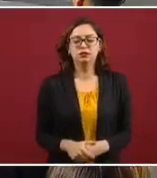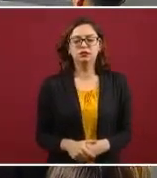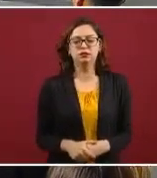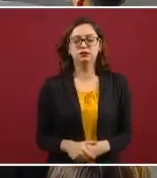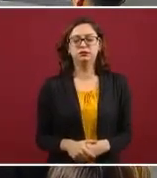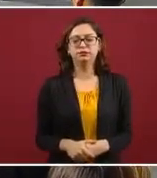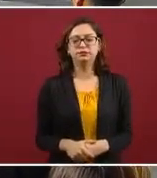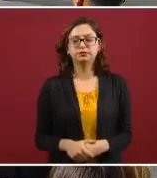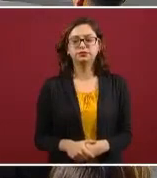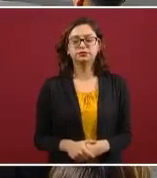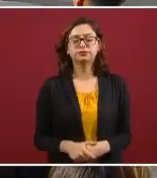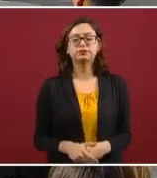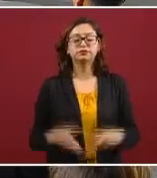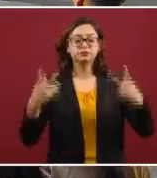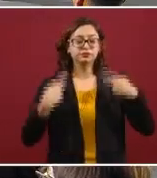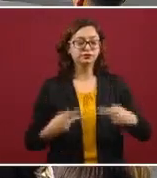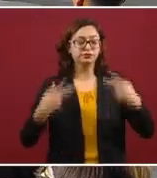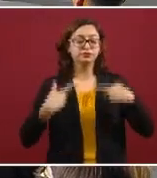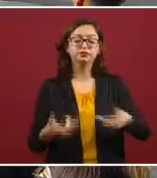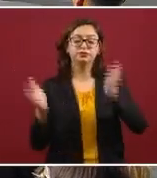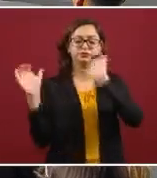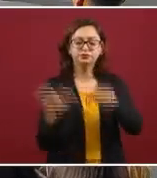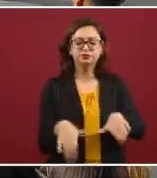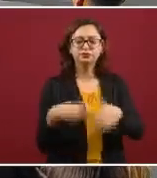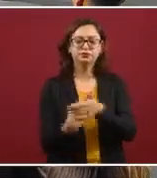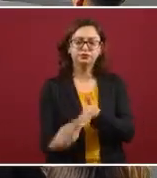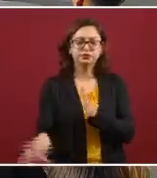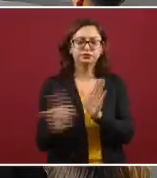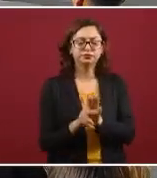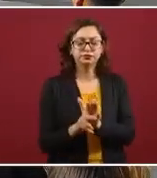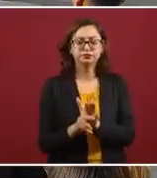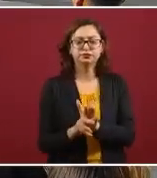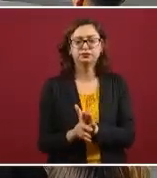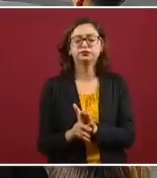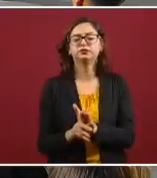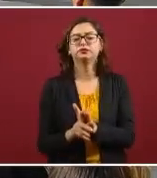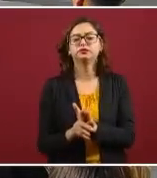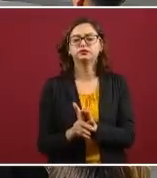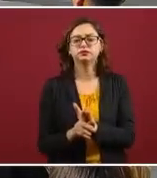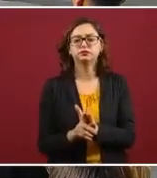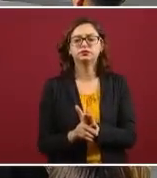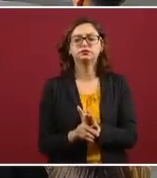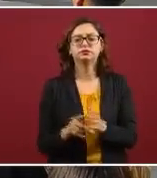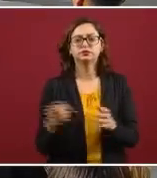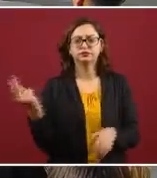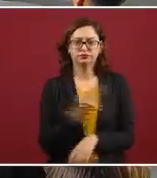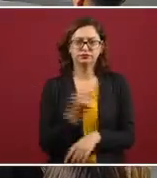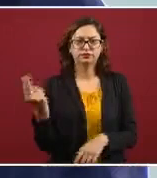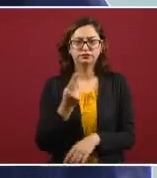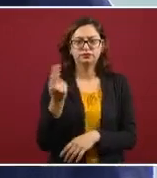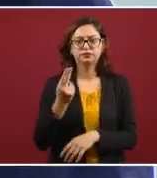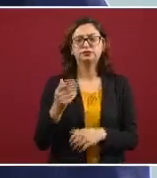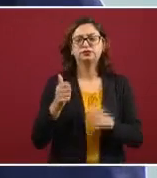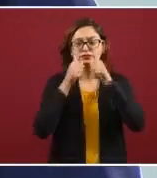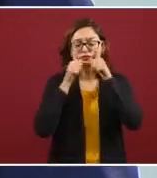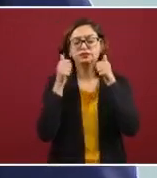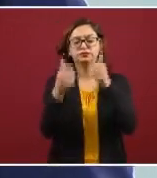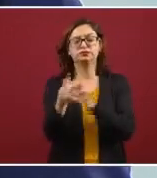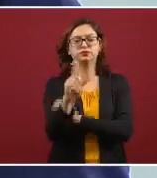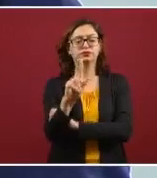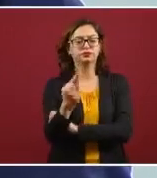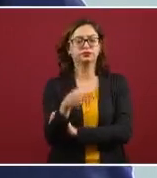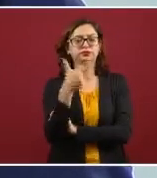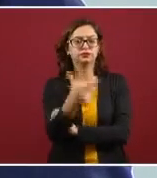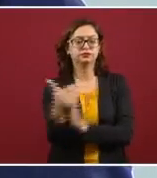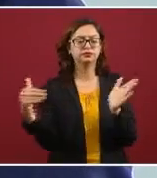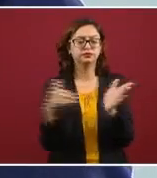La basificación del personal, esa está referida a 87 mil personas o más de